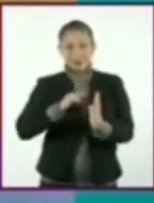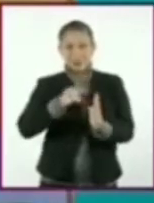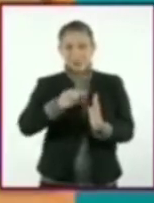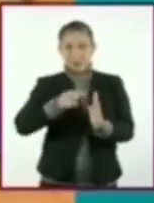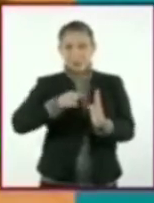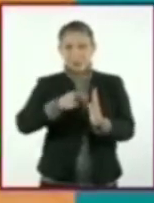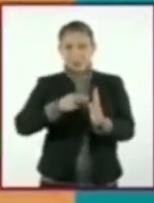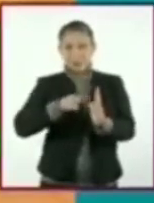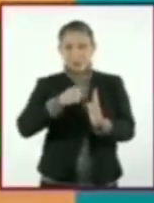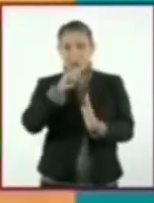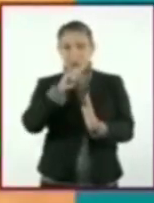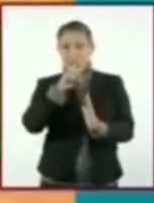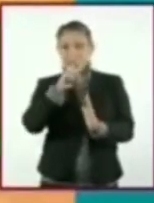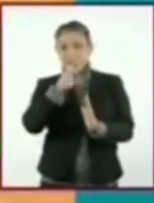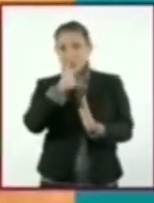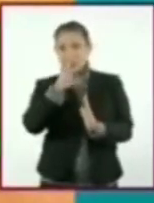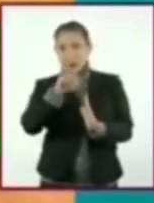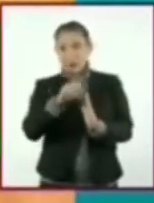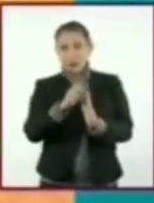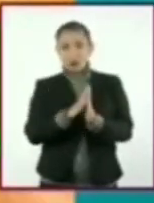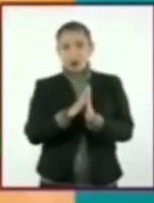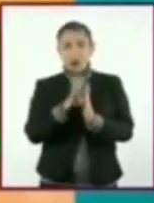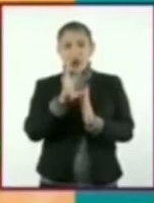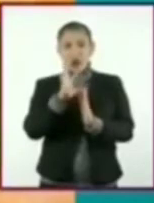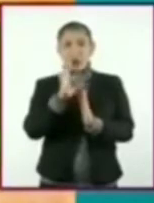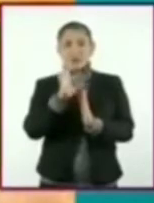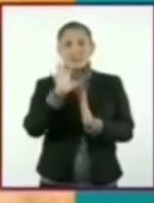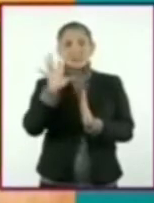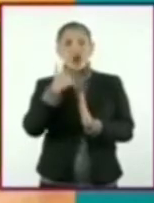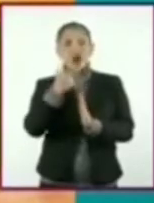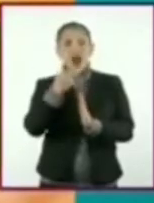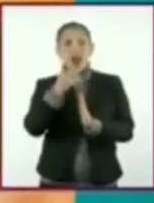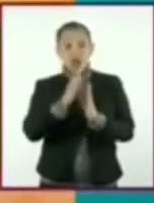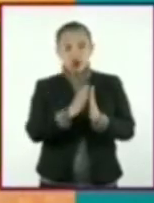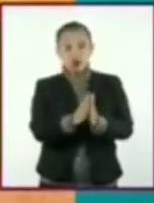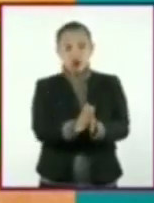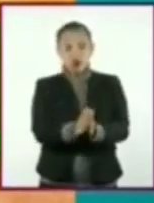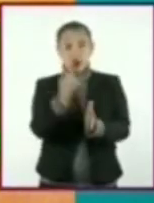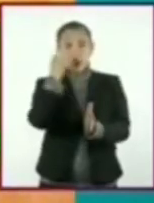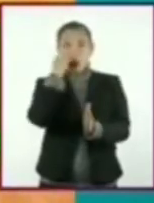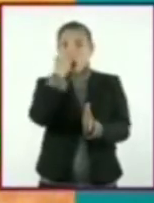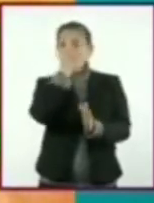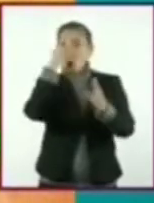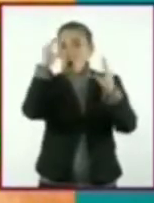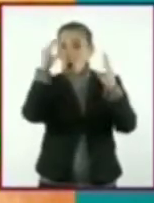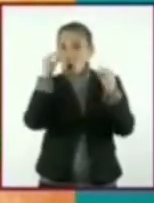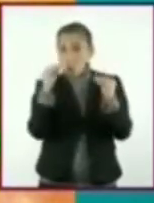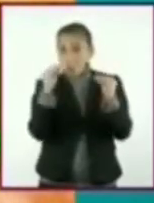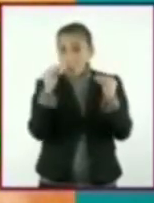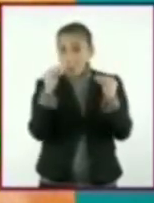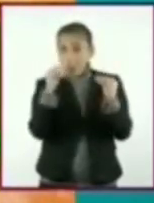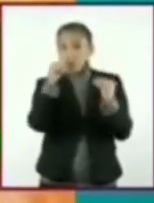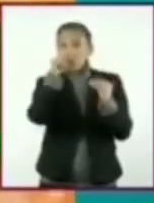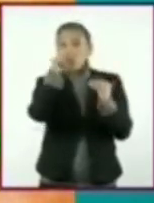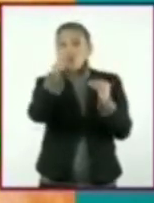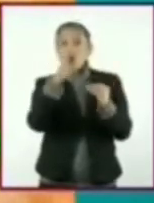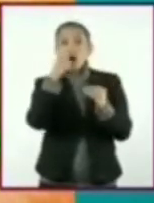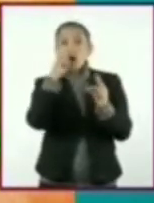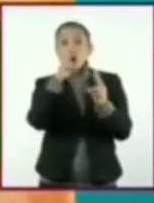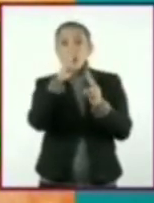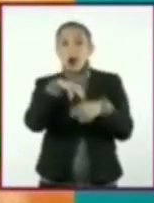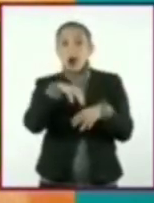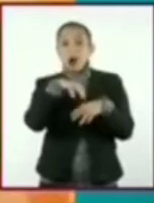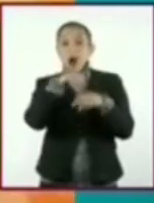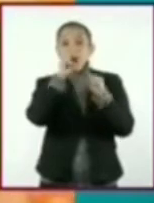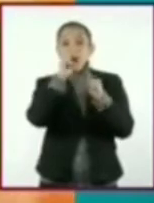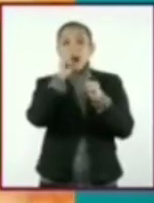30 centímetros, el ángulo de las manos es de 45 grados, tus ojos están cerrados, y entonces inhalas